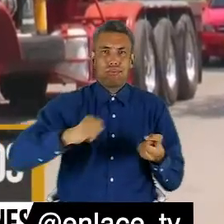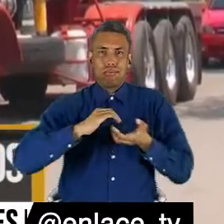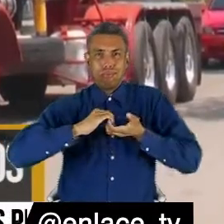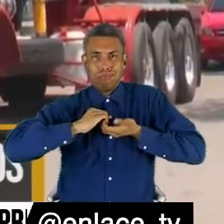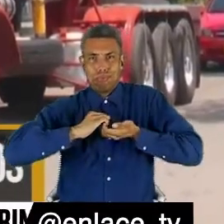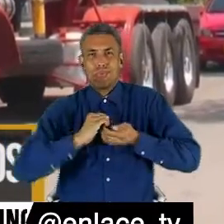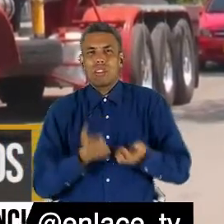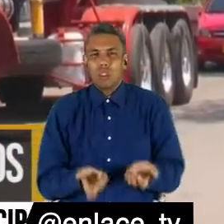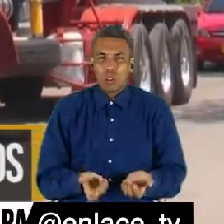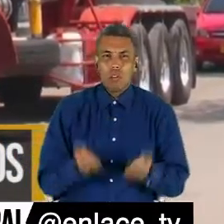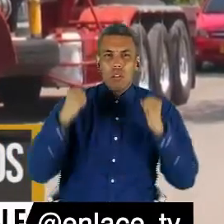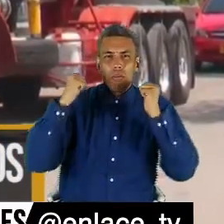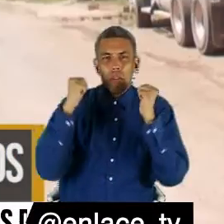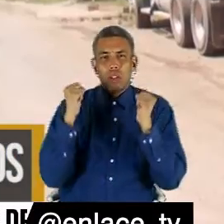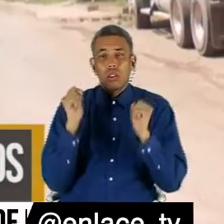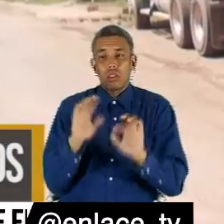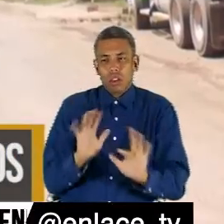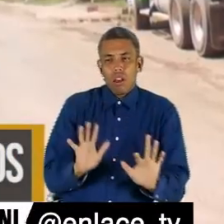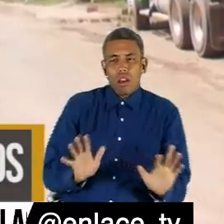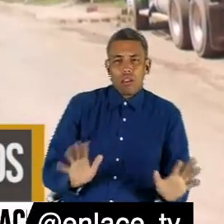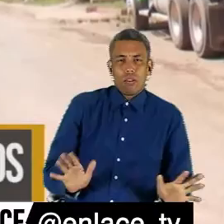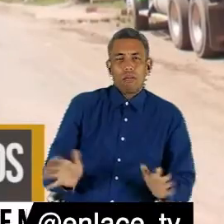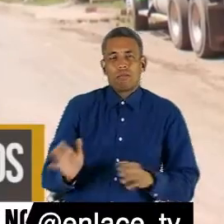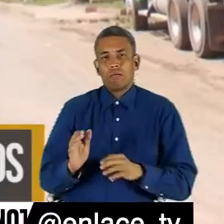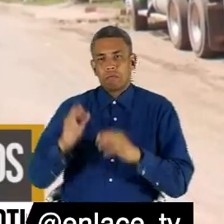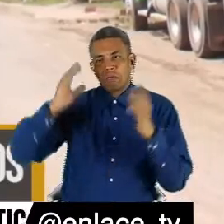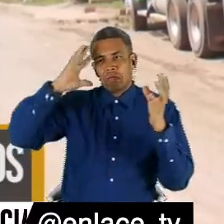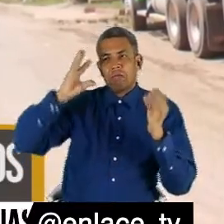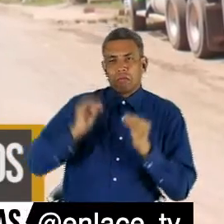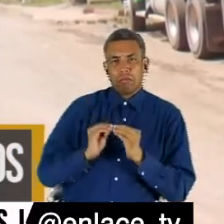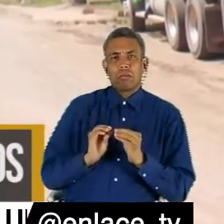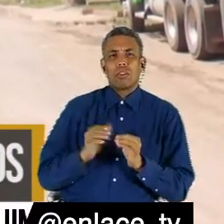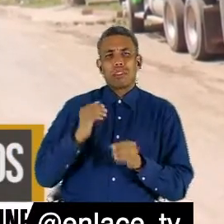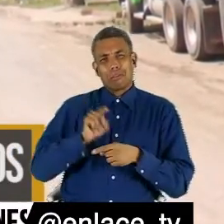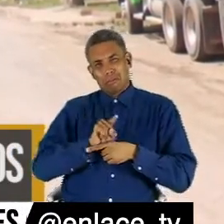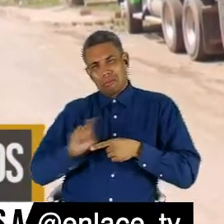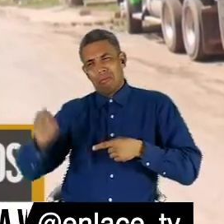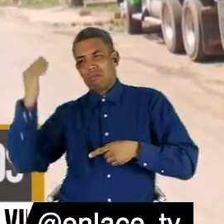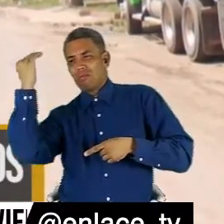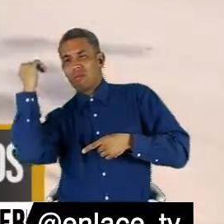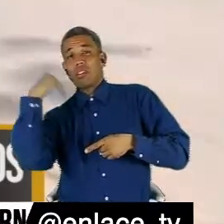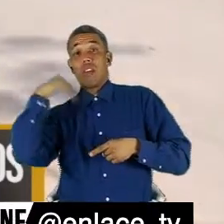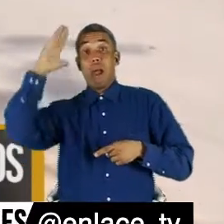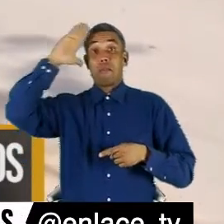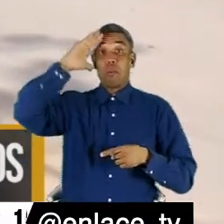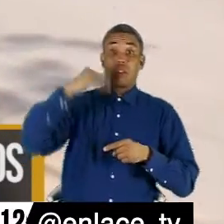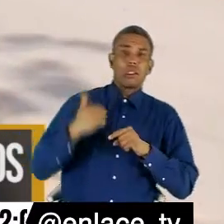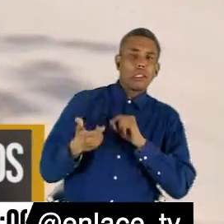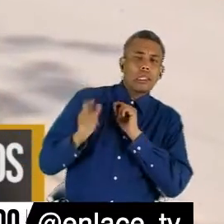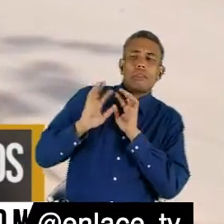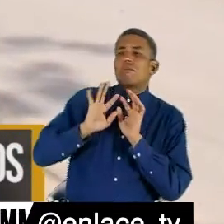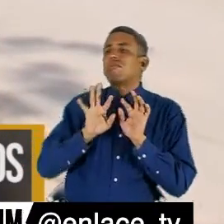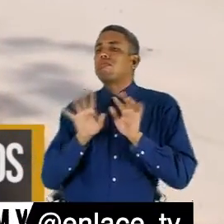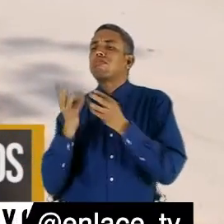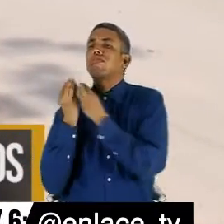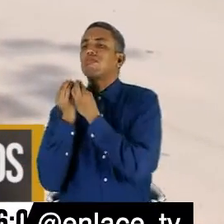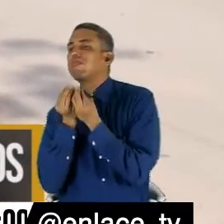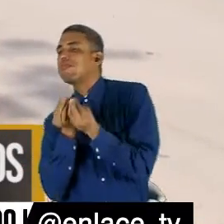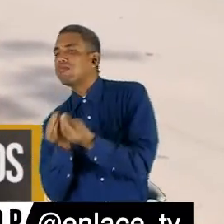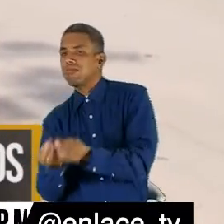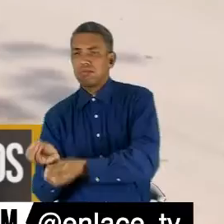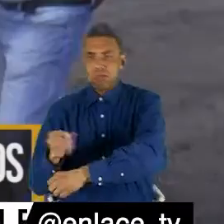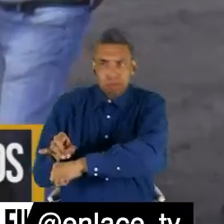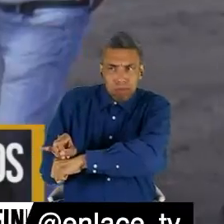a la Lizama, ya están controlados, ya hay presencia desde la semana anterior de la policía y el ejército. Hasta el momento no se